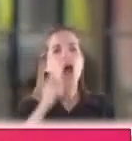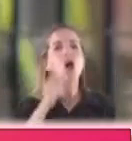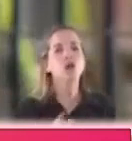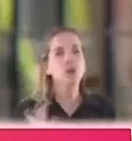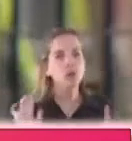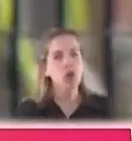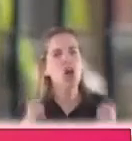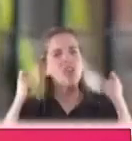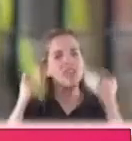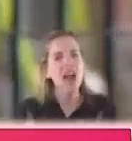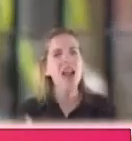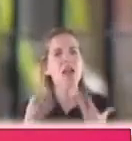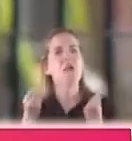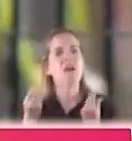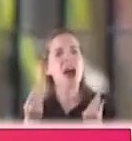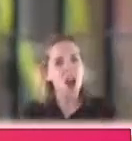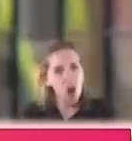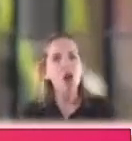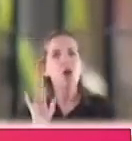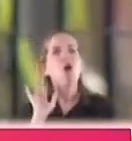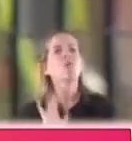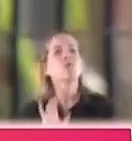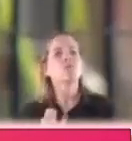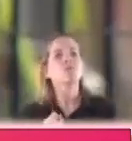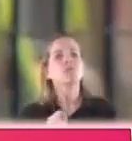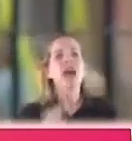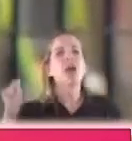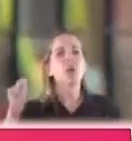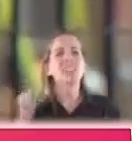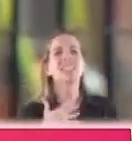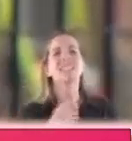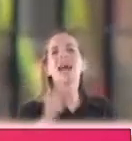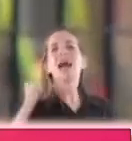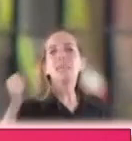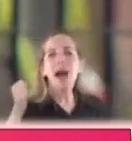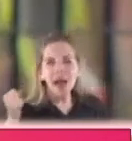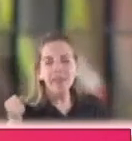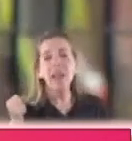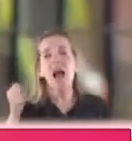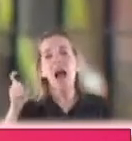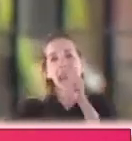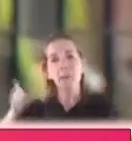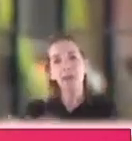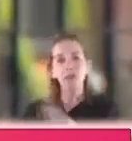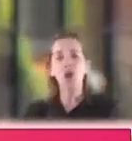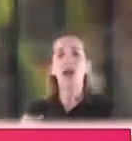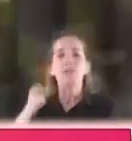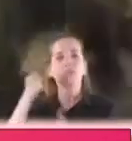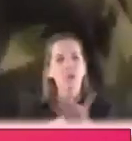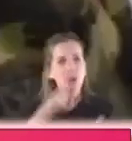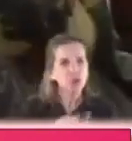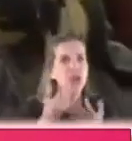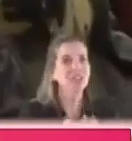responsabilizaba y se comprometía a allanar todos los obstáculos para la explotación de los recursos naturales en el sur del mar